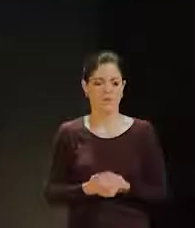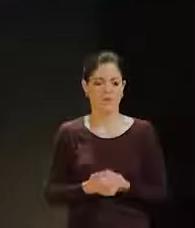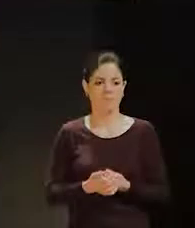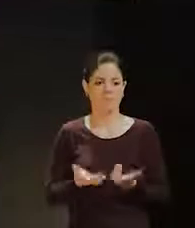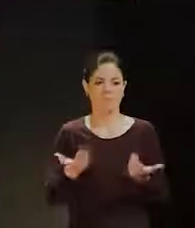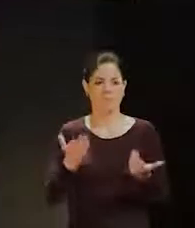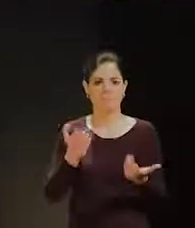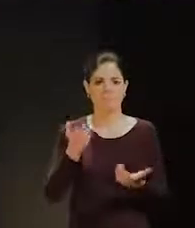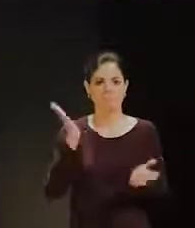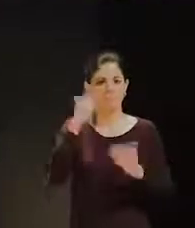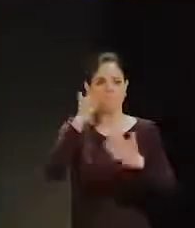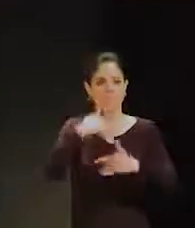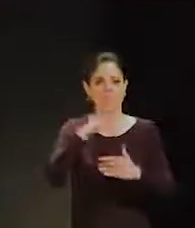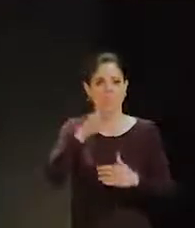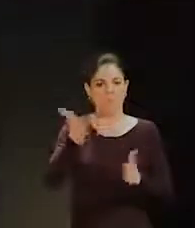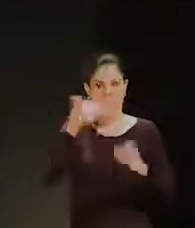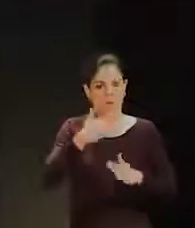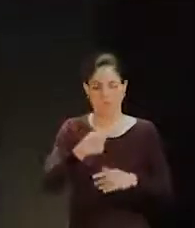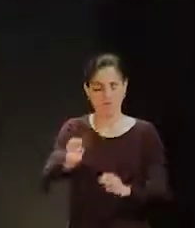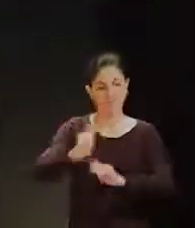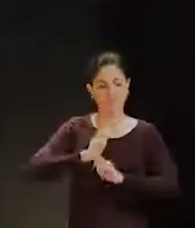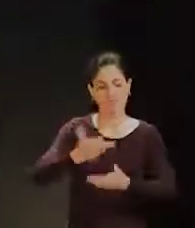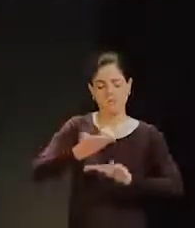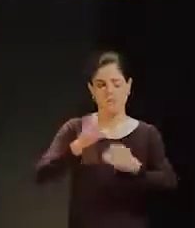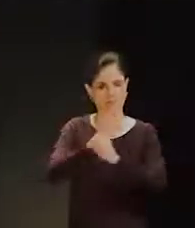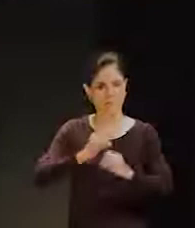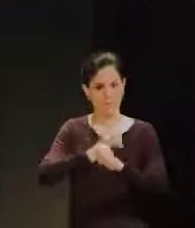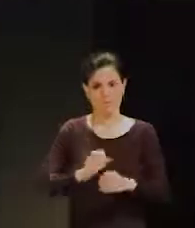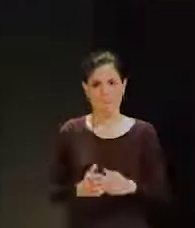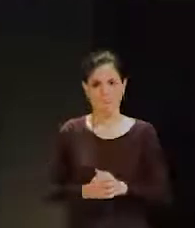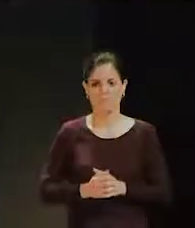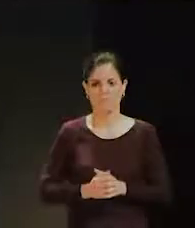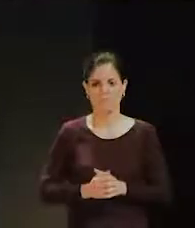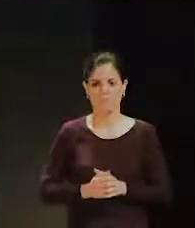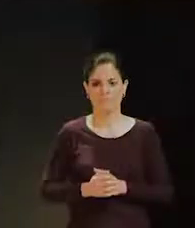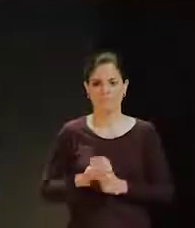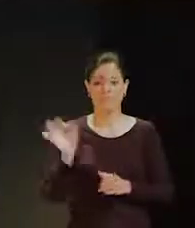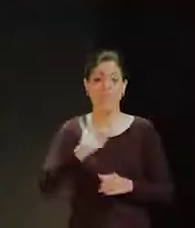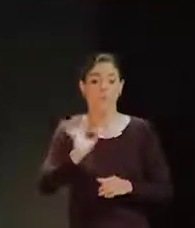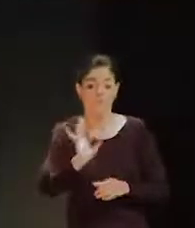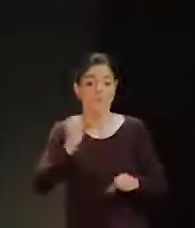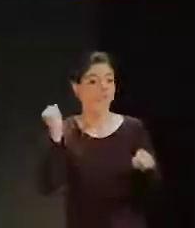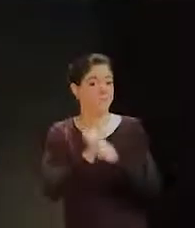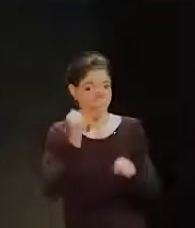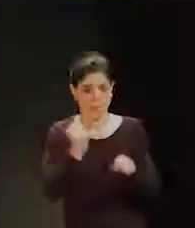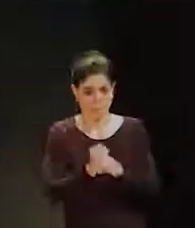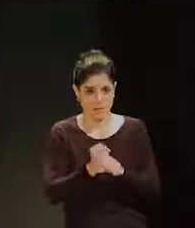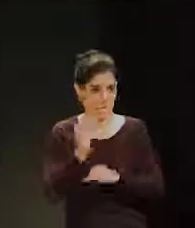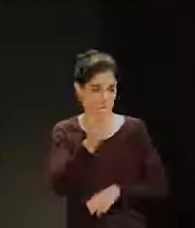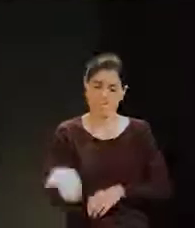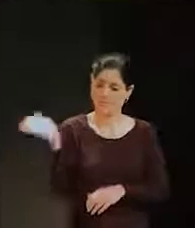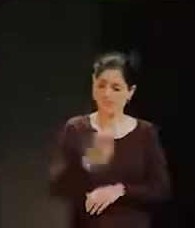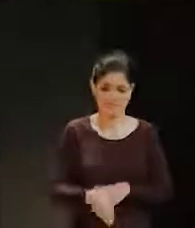tenemos. O sea, lo que hay en Italia o en España no hay nada de eso. O trabajas o te